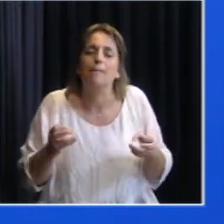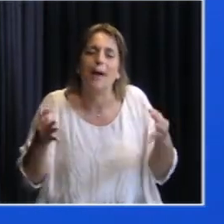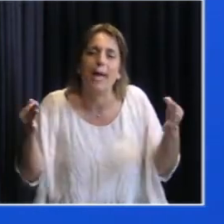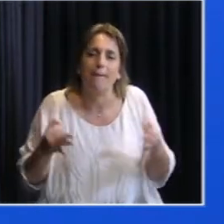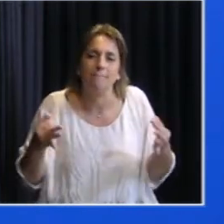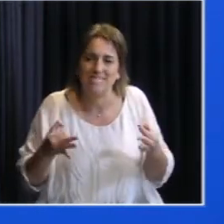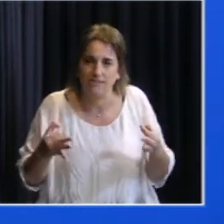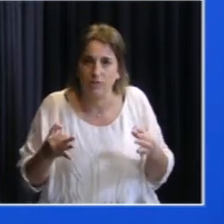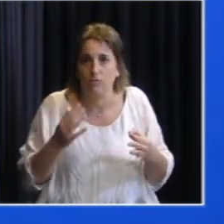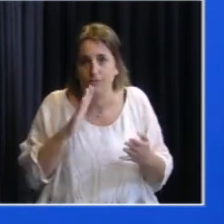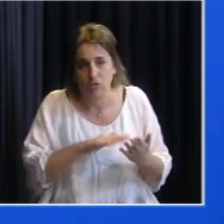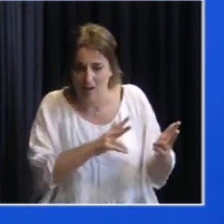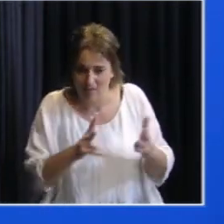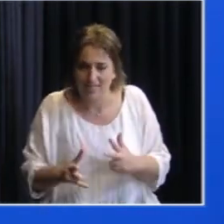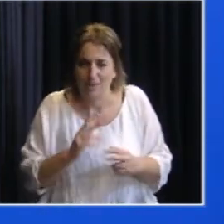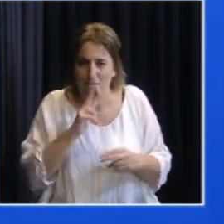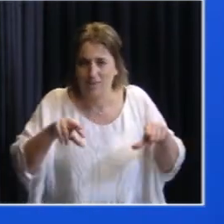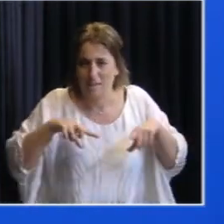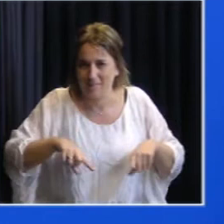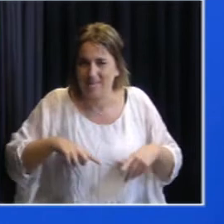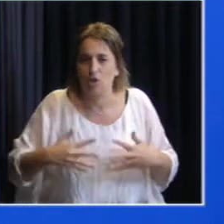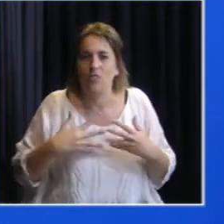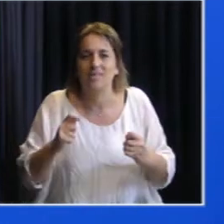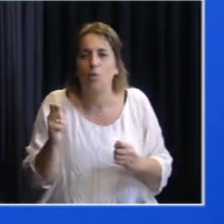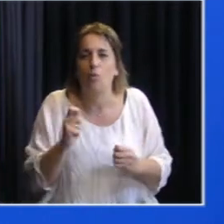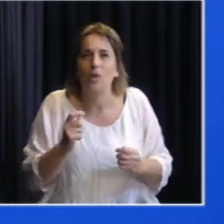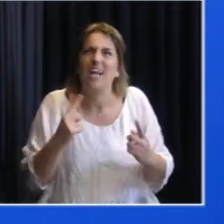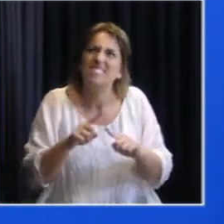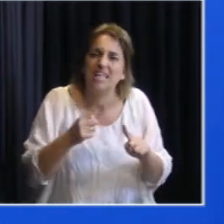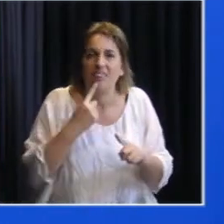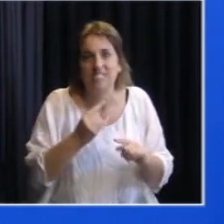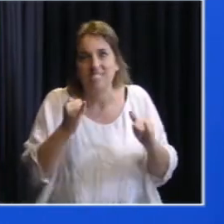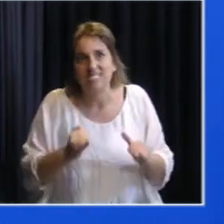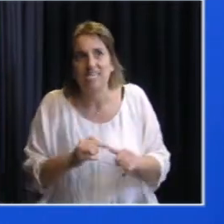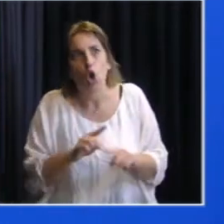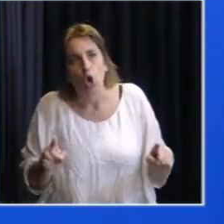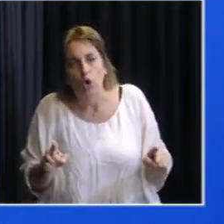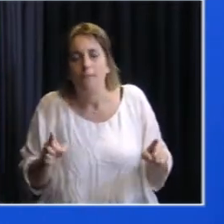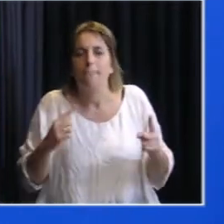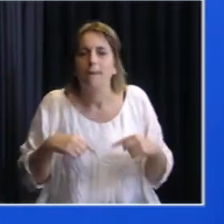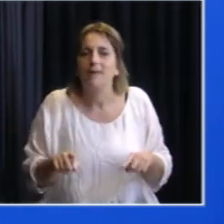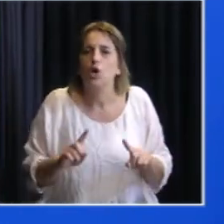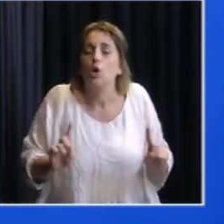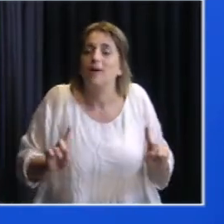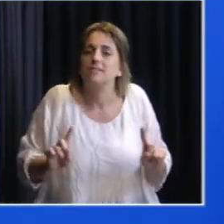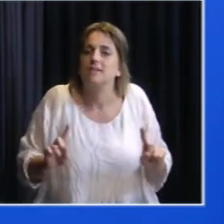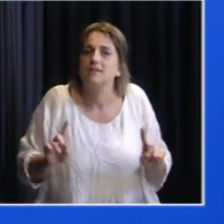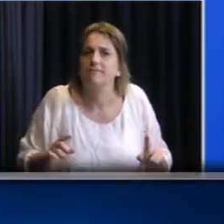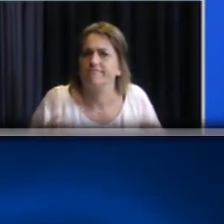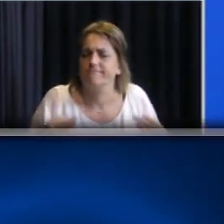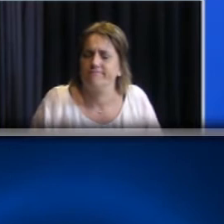que le da la palabra el ministro salud pública sin entrar en catalogar si hay una especulación o no no parece lógico